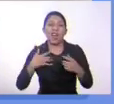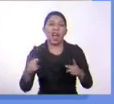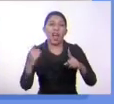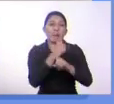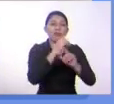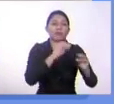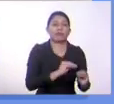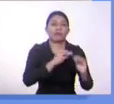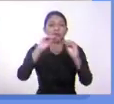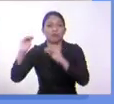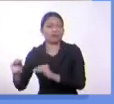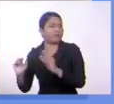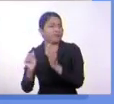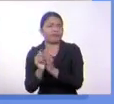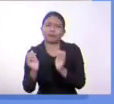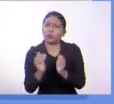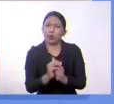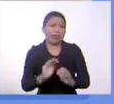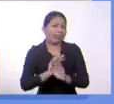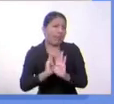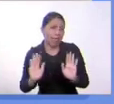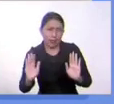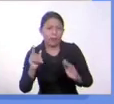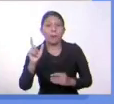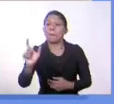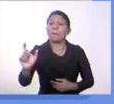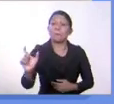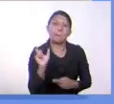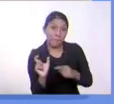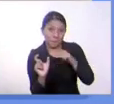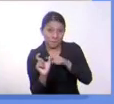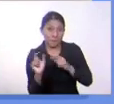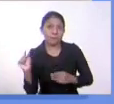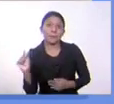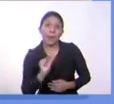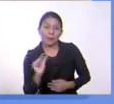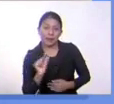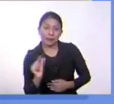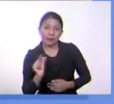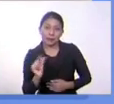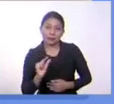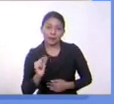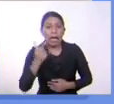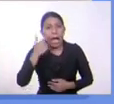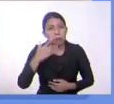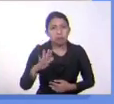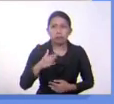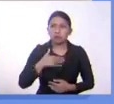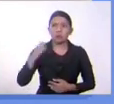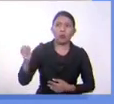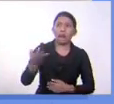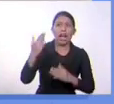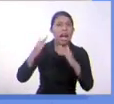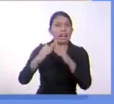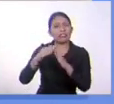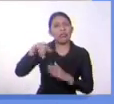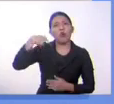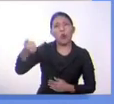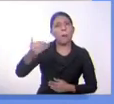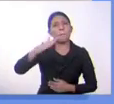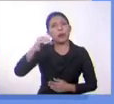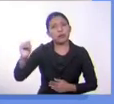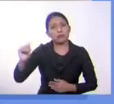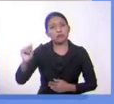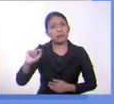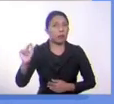que este país se convierta en su nuevo hogar. Por ejemplo, al adquirir una residencia permanente, un